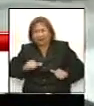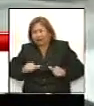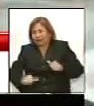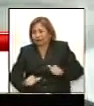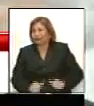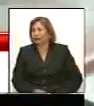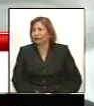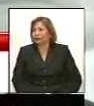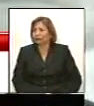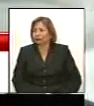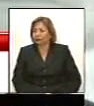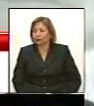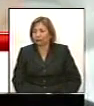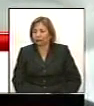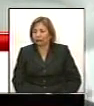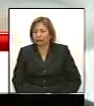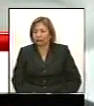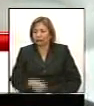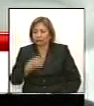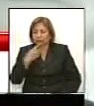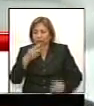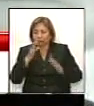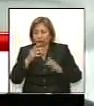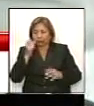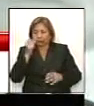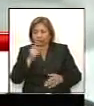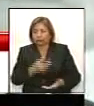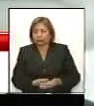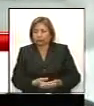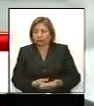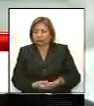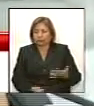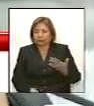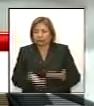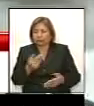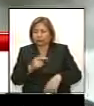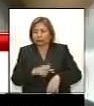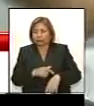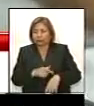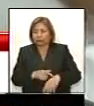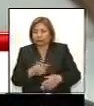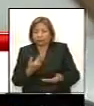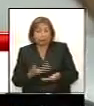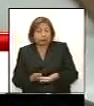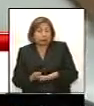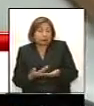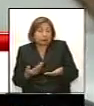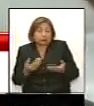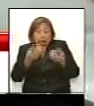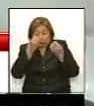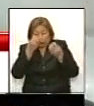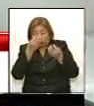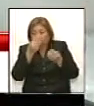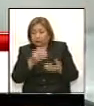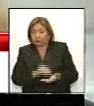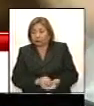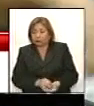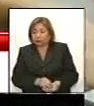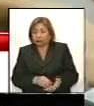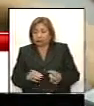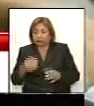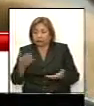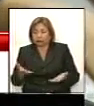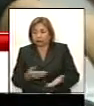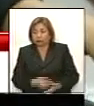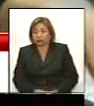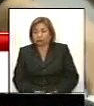quiero confirmarlo contigo para ver si estoy entendiendo bien, porque en un rato puede ser que nos llegue un mensaje de me está pasando esto, ¿qué